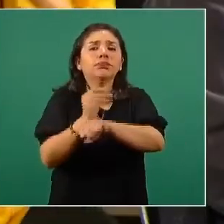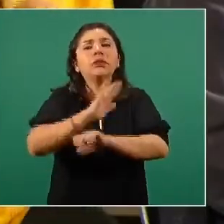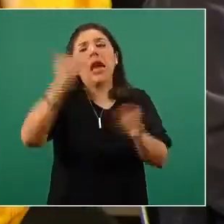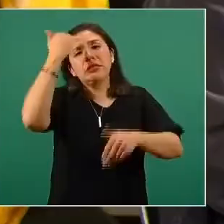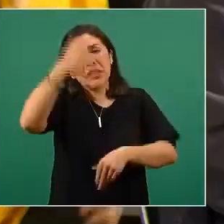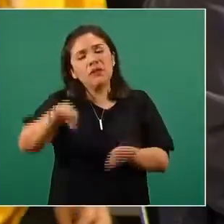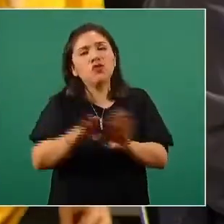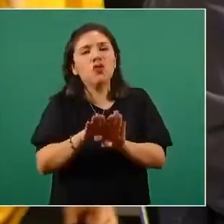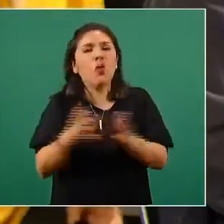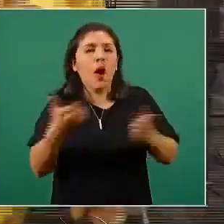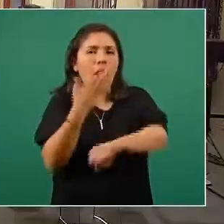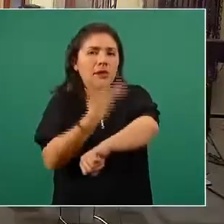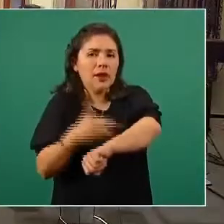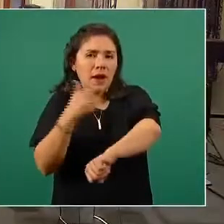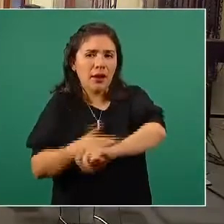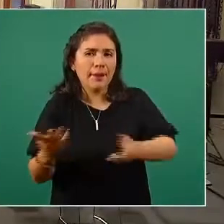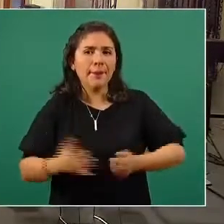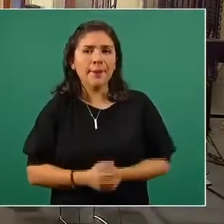informados.